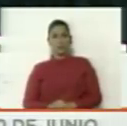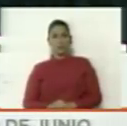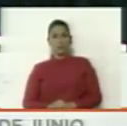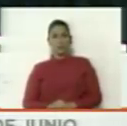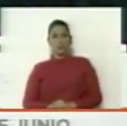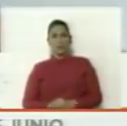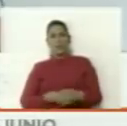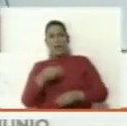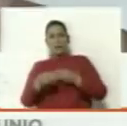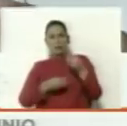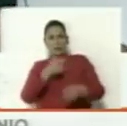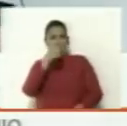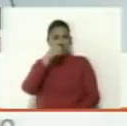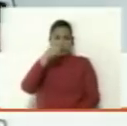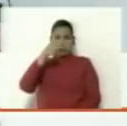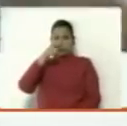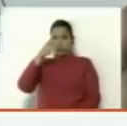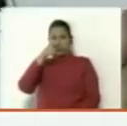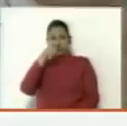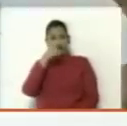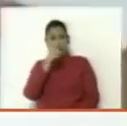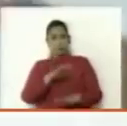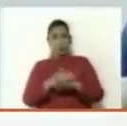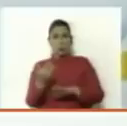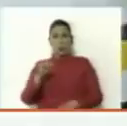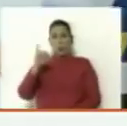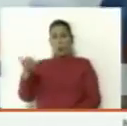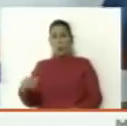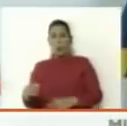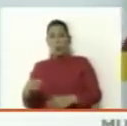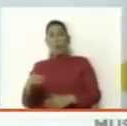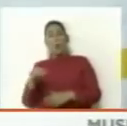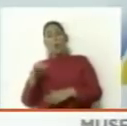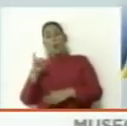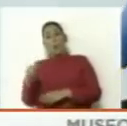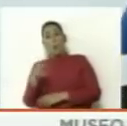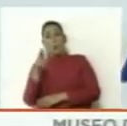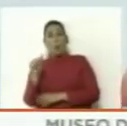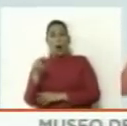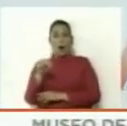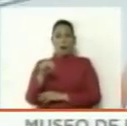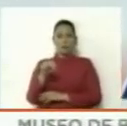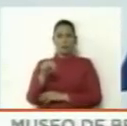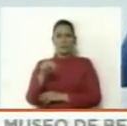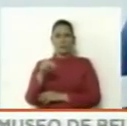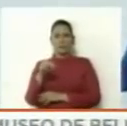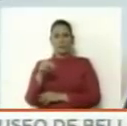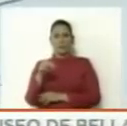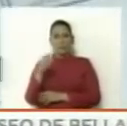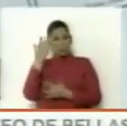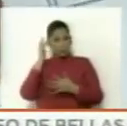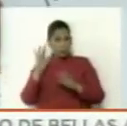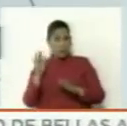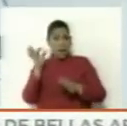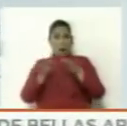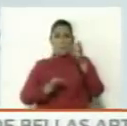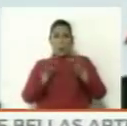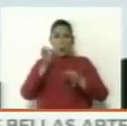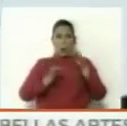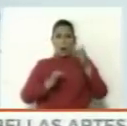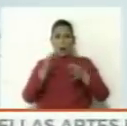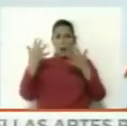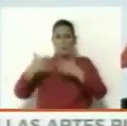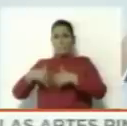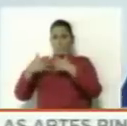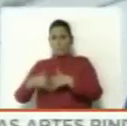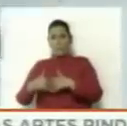actos de espionaje porque Planchar era el abogado de la empresa rusa Rosneft y era